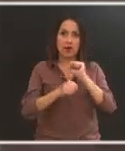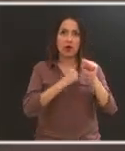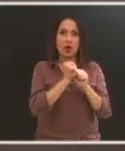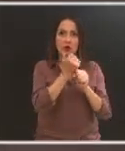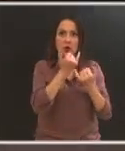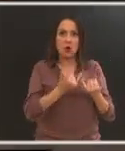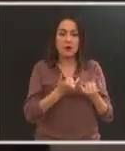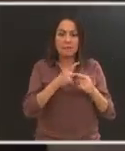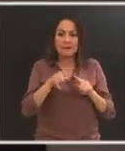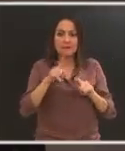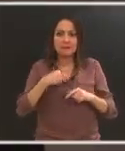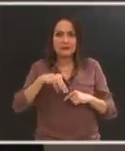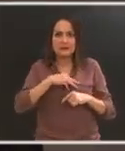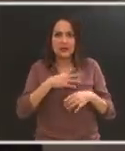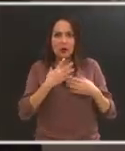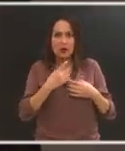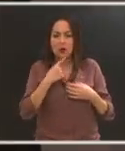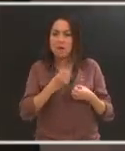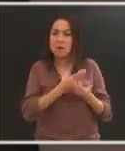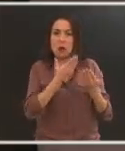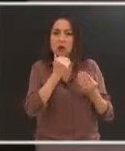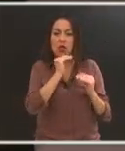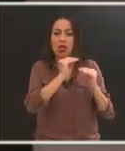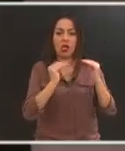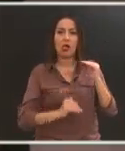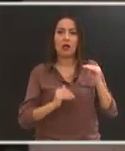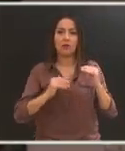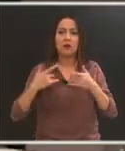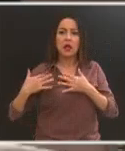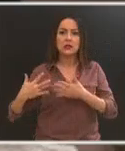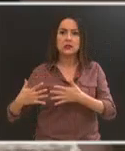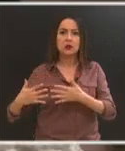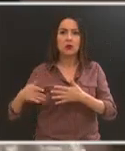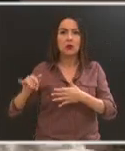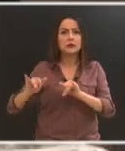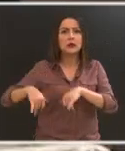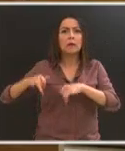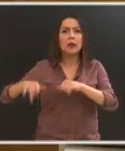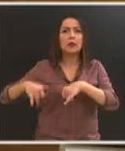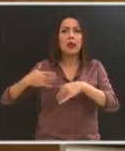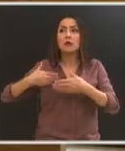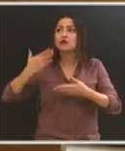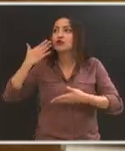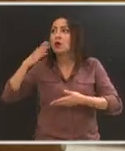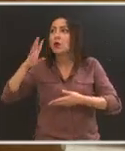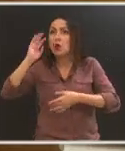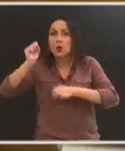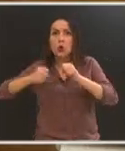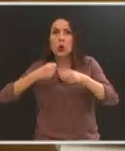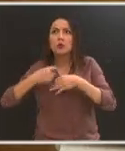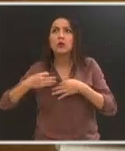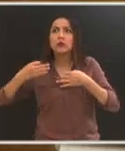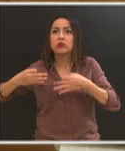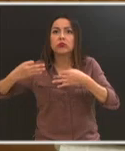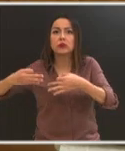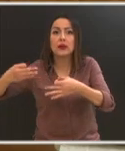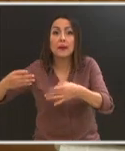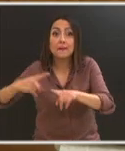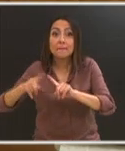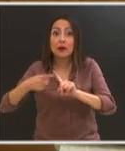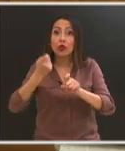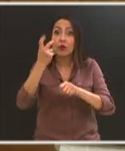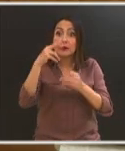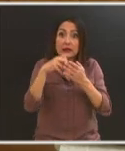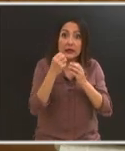edad, pero el Ministerio Público desestimó la causa. El expediente se mantuvo en suspenso durante 4 años. Sin embargo, en